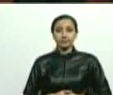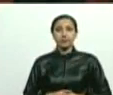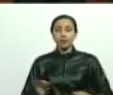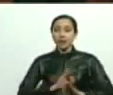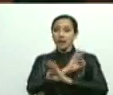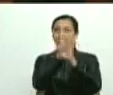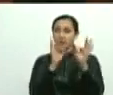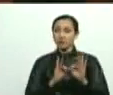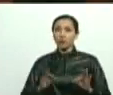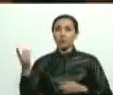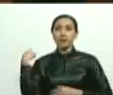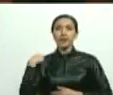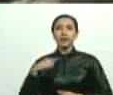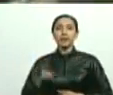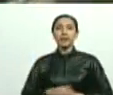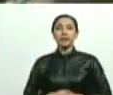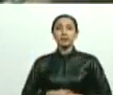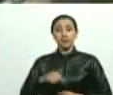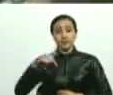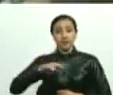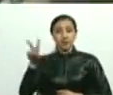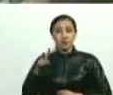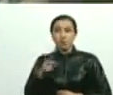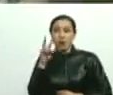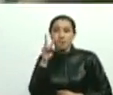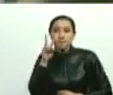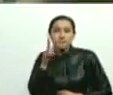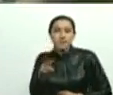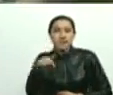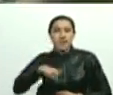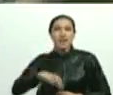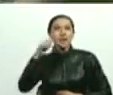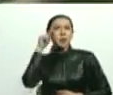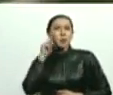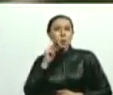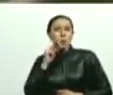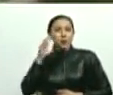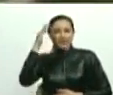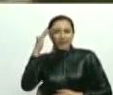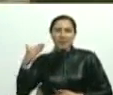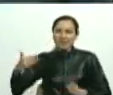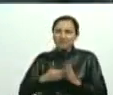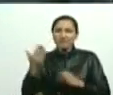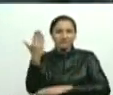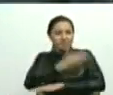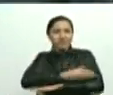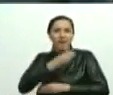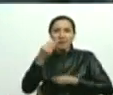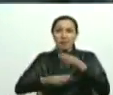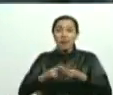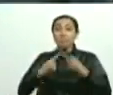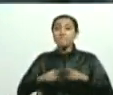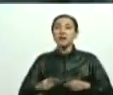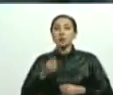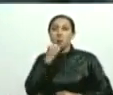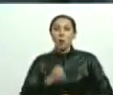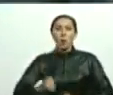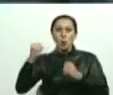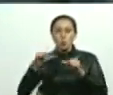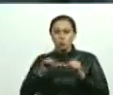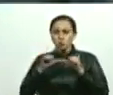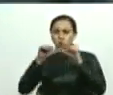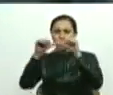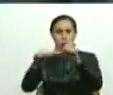tienen de esta Venezuela bolivariana, agredida, sancionada, pero de pie, avanzando con